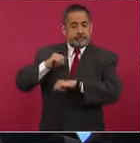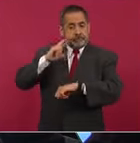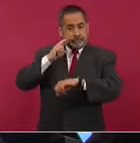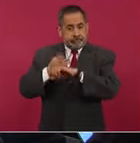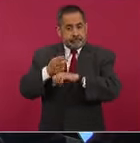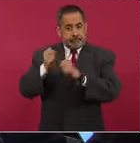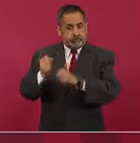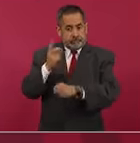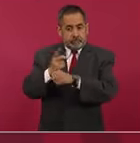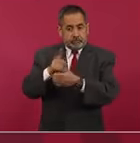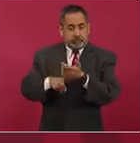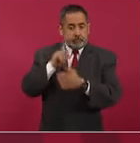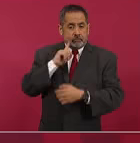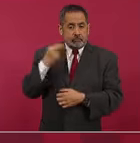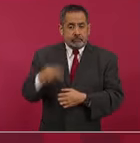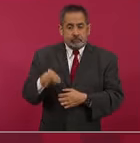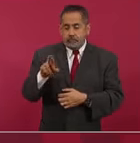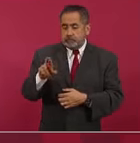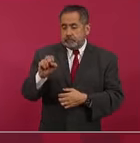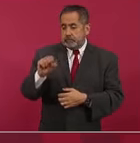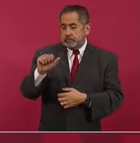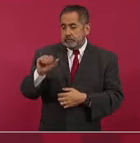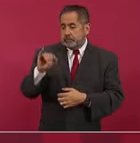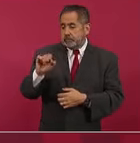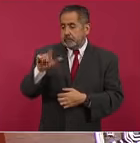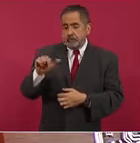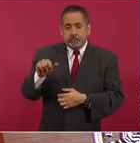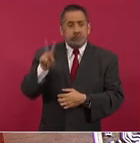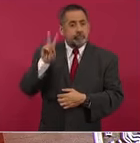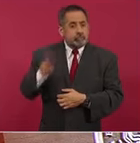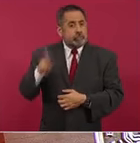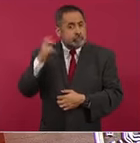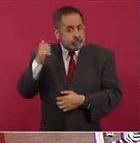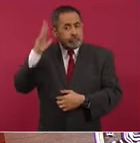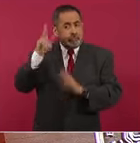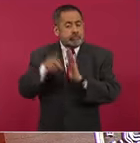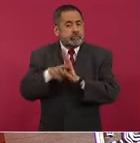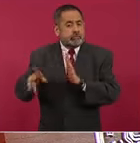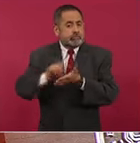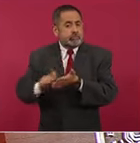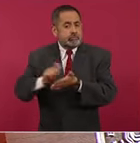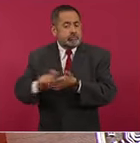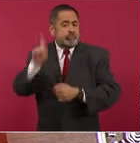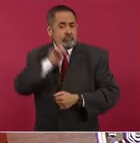Rodríguez, por cierto, una periodista, mujer.